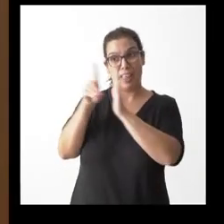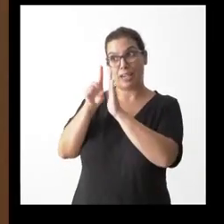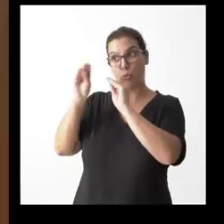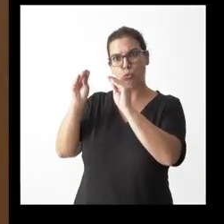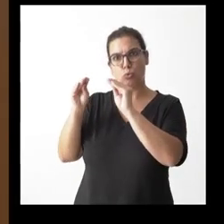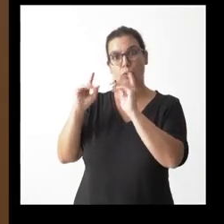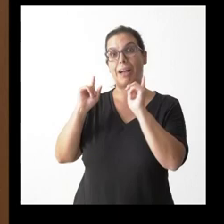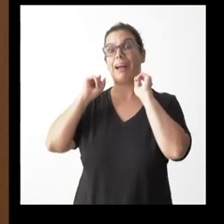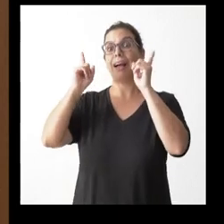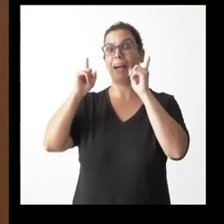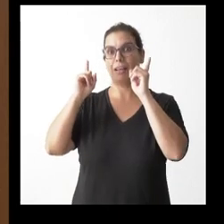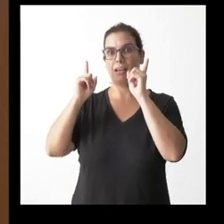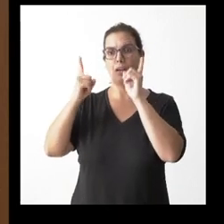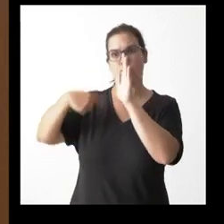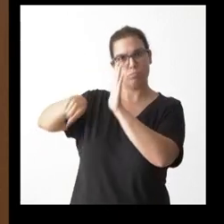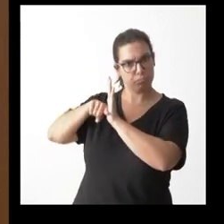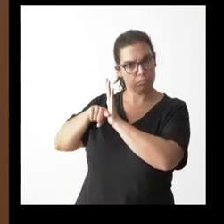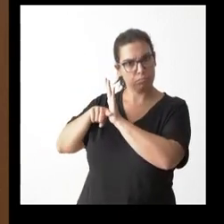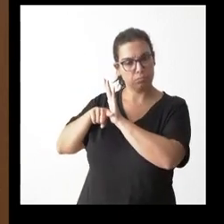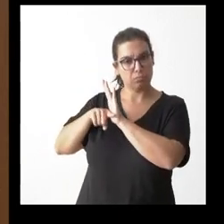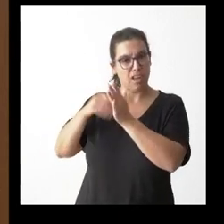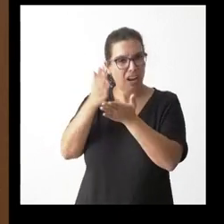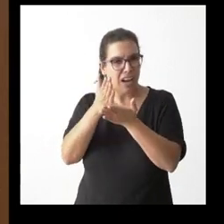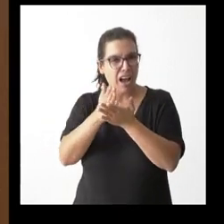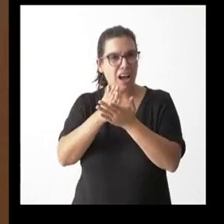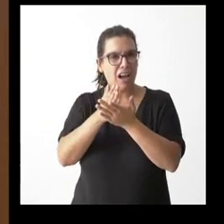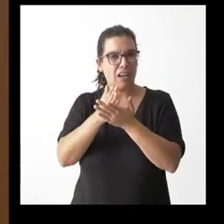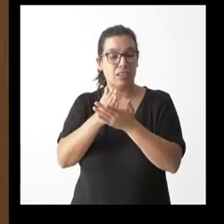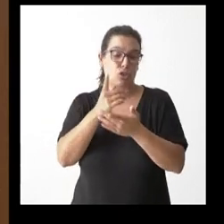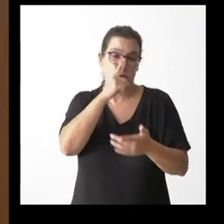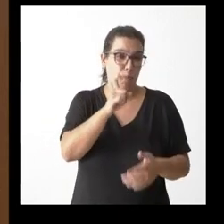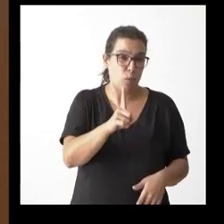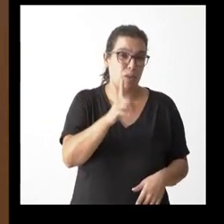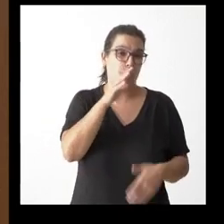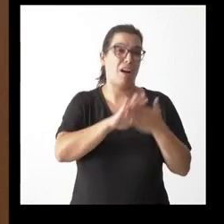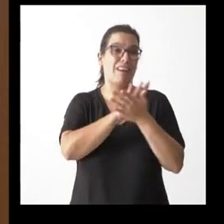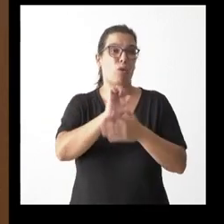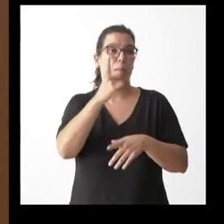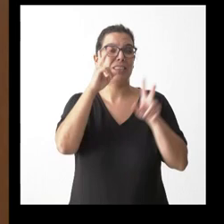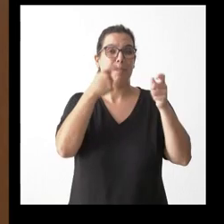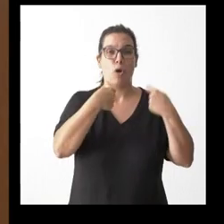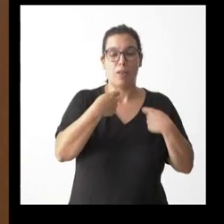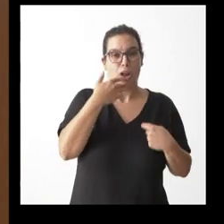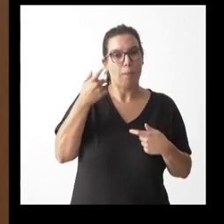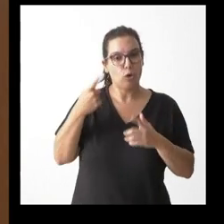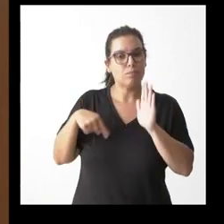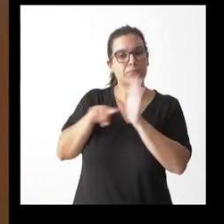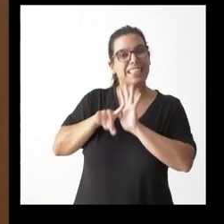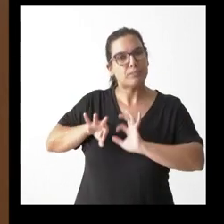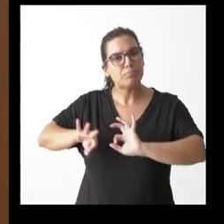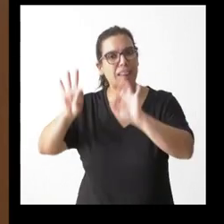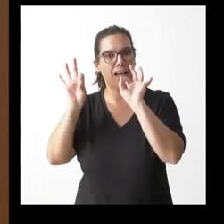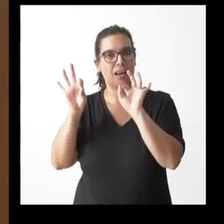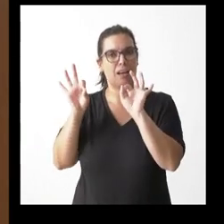decir, las aulas tienen, es que no lo recuerdo porque se ha hablado más del comercial, etcétera, pero hay planteada una temperatura